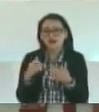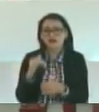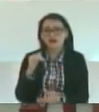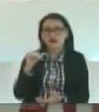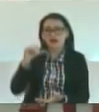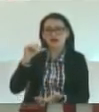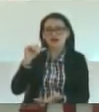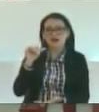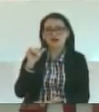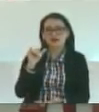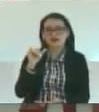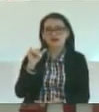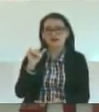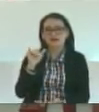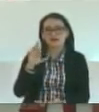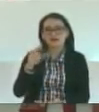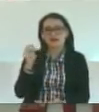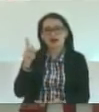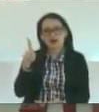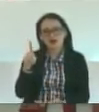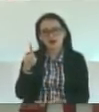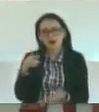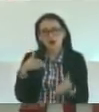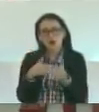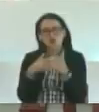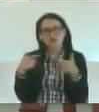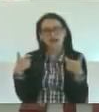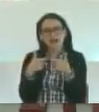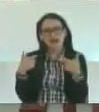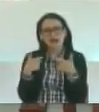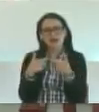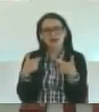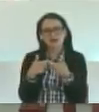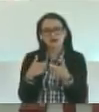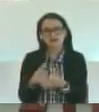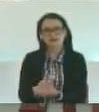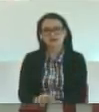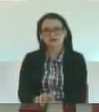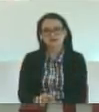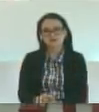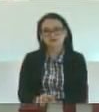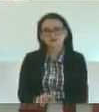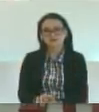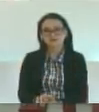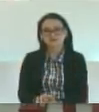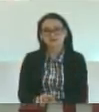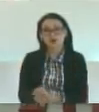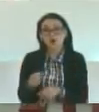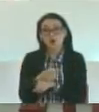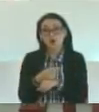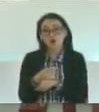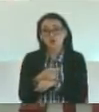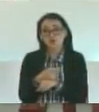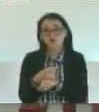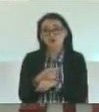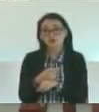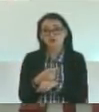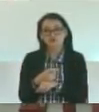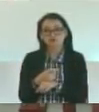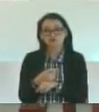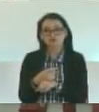pocas voces en el mundo que se alzó contra la guerra de Irak. Y entonces el gobierno de George W.